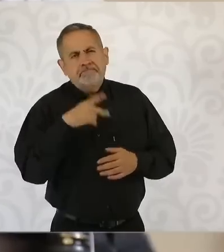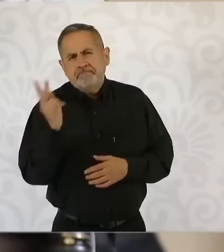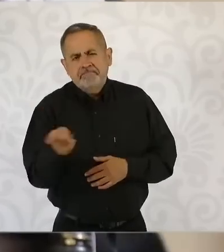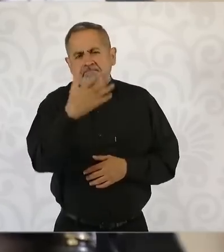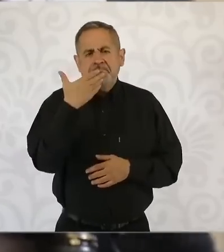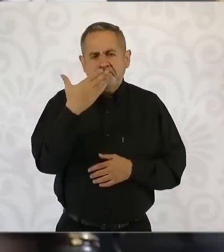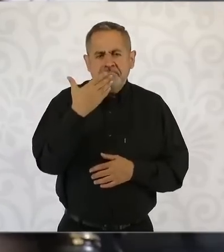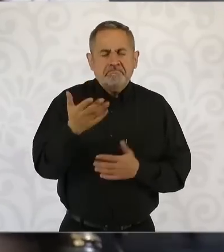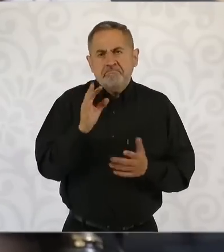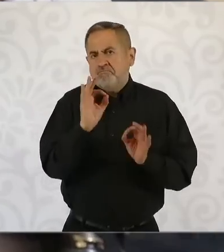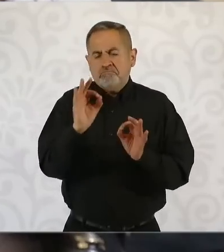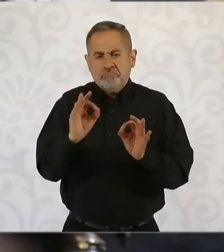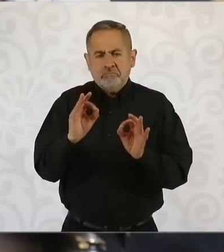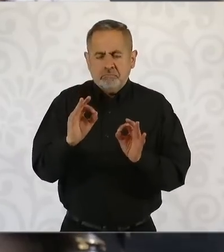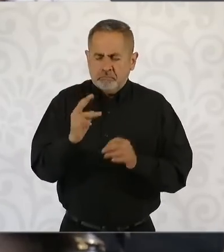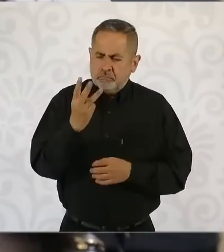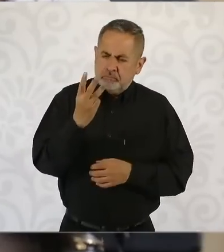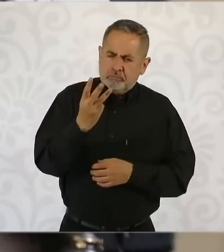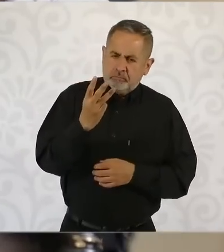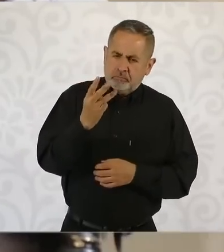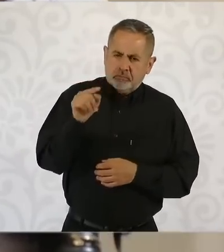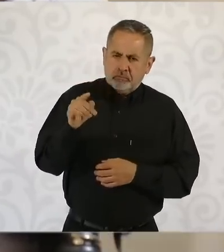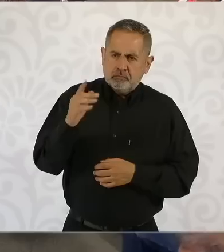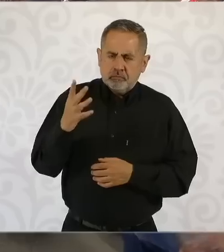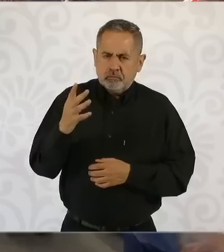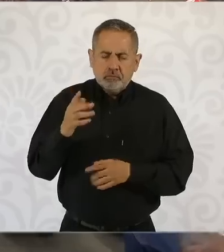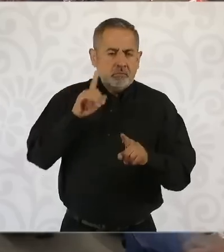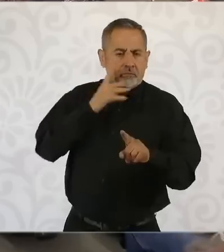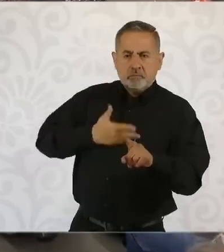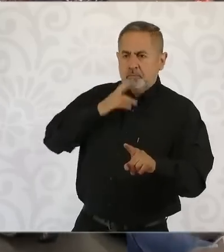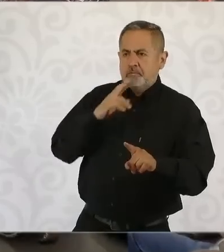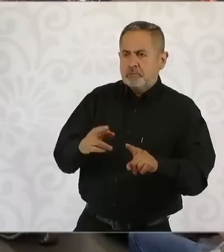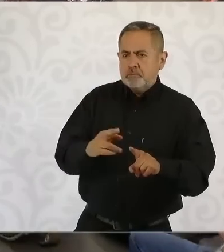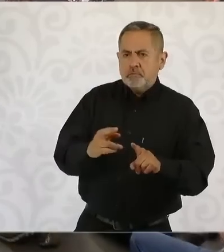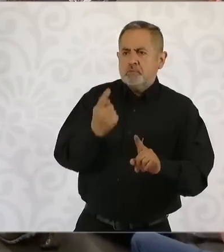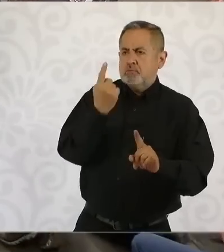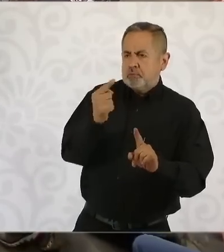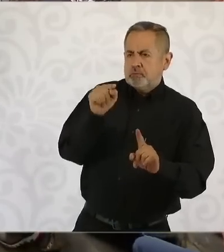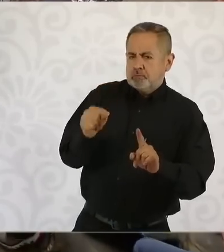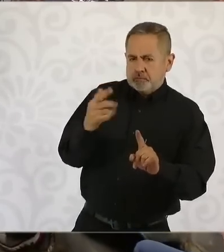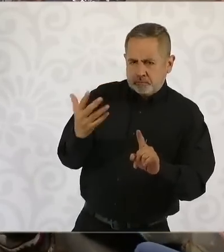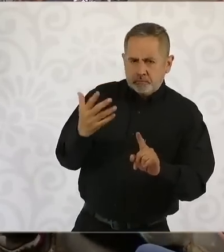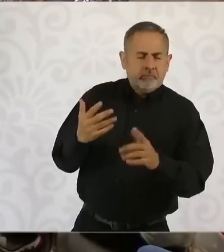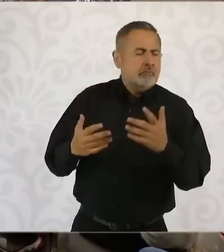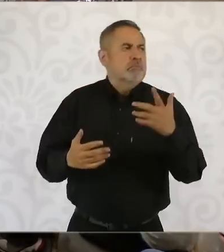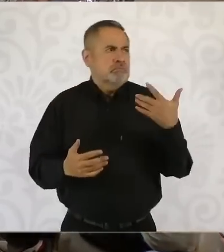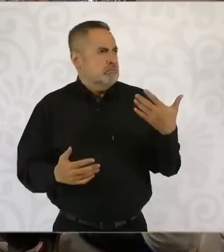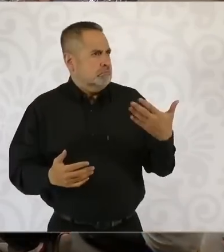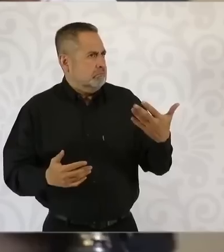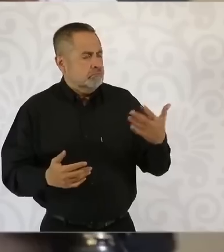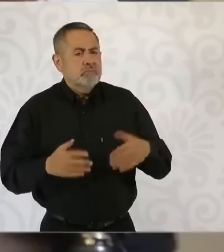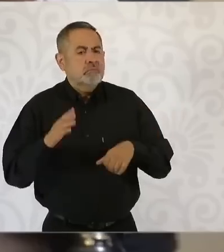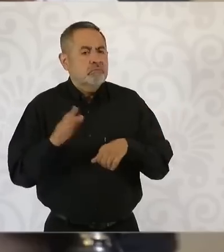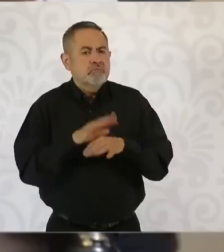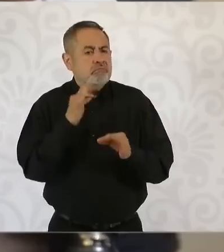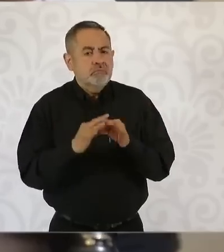del 1%, del 3.5%. 1.5. Bueno, esta reducción del 1.5 es de celebrarse porque pues mandaron